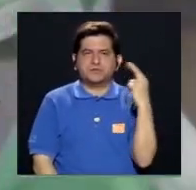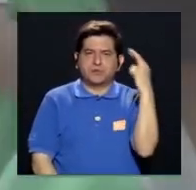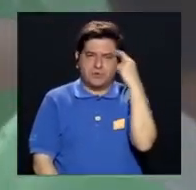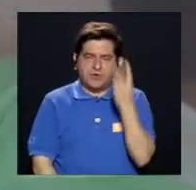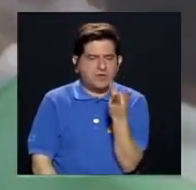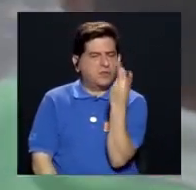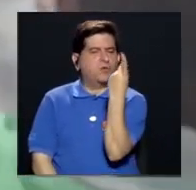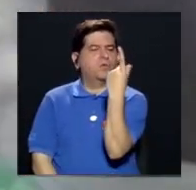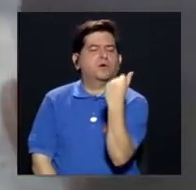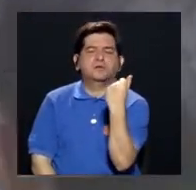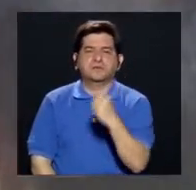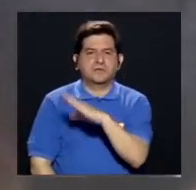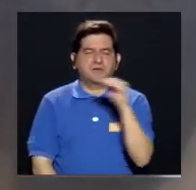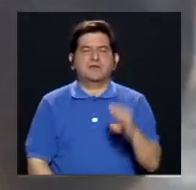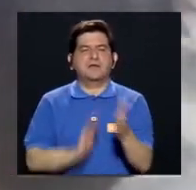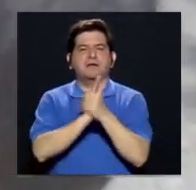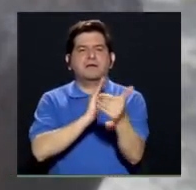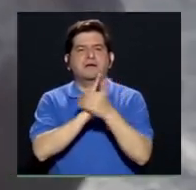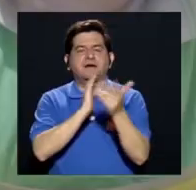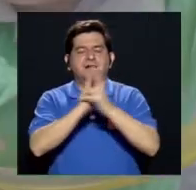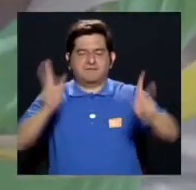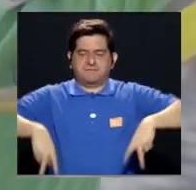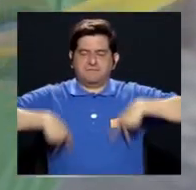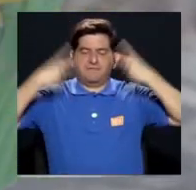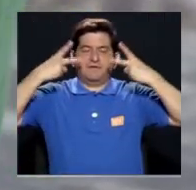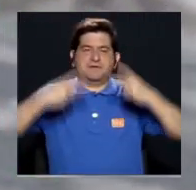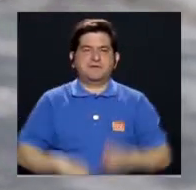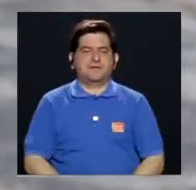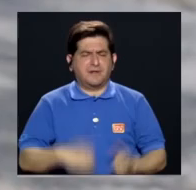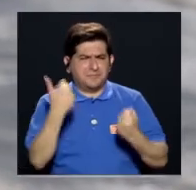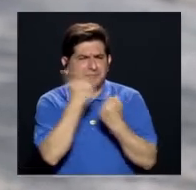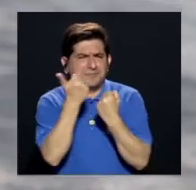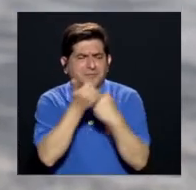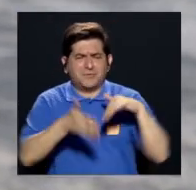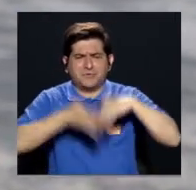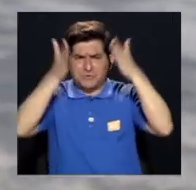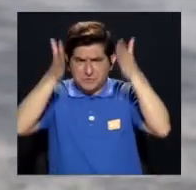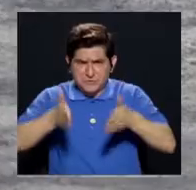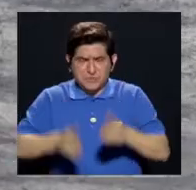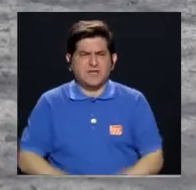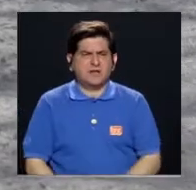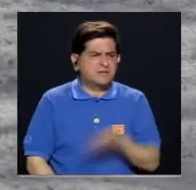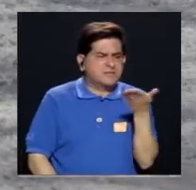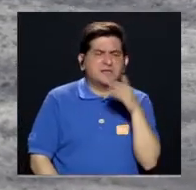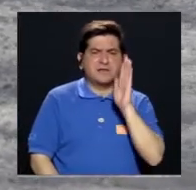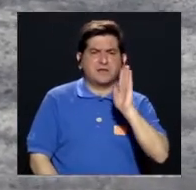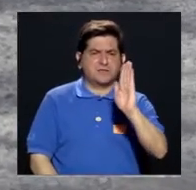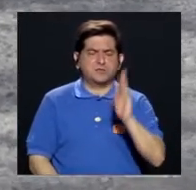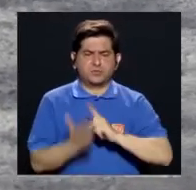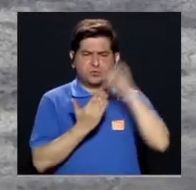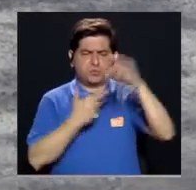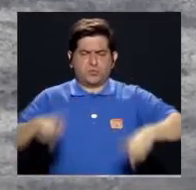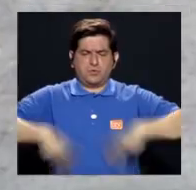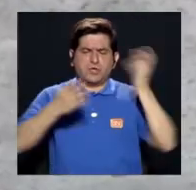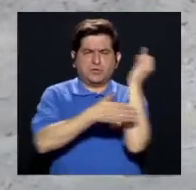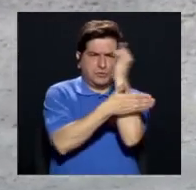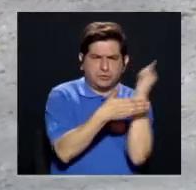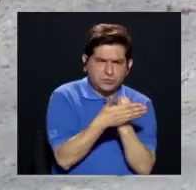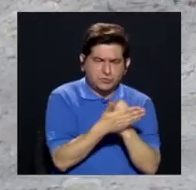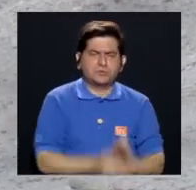razonamiento cuantitativo y la habilidad para la vida, buscando apoyar a los estudiantes en el diseño de su propio proyecto de